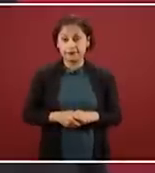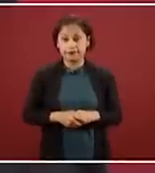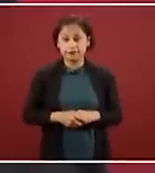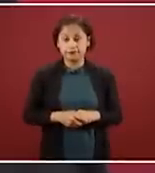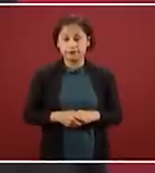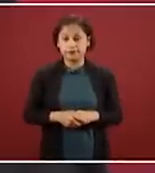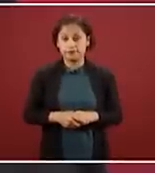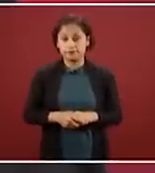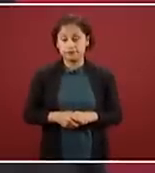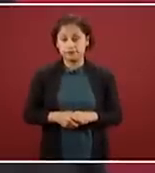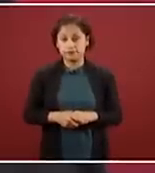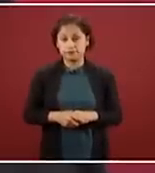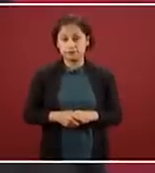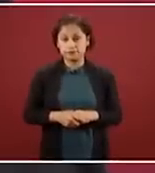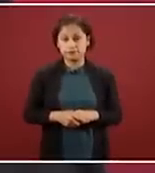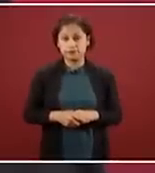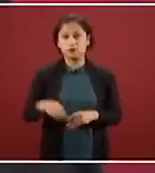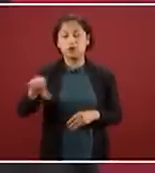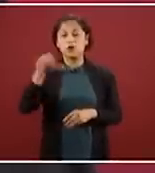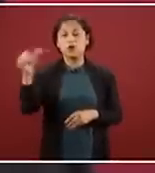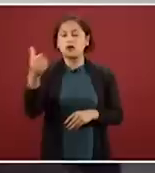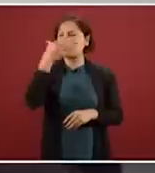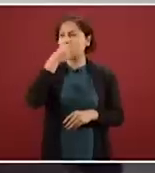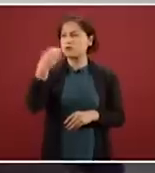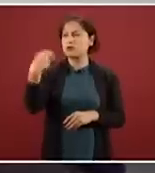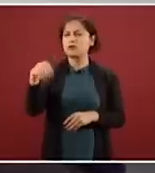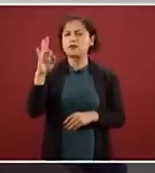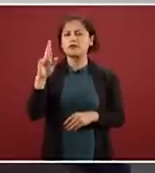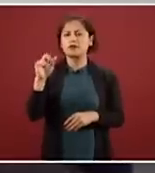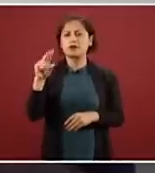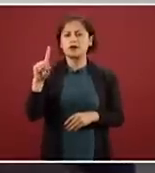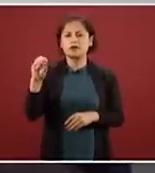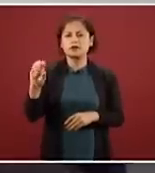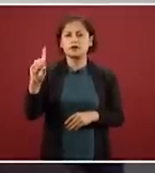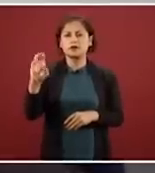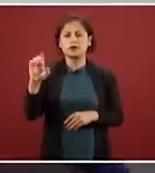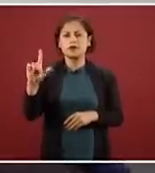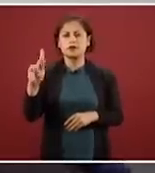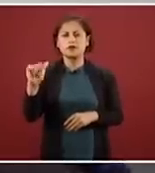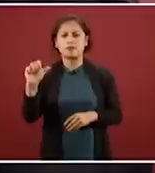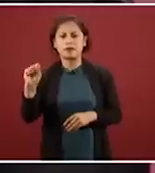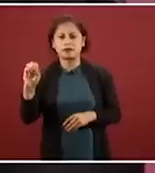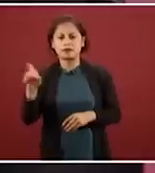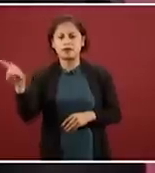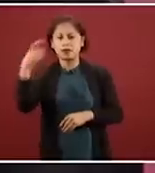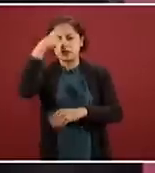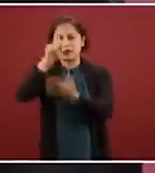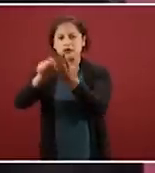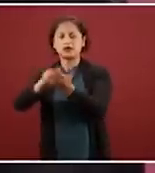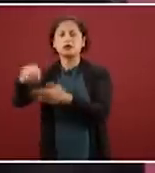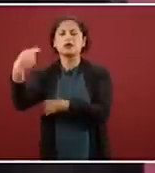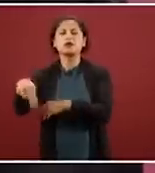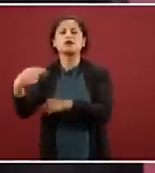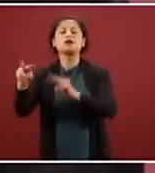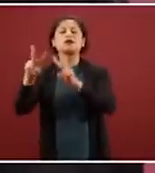el que escribió Fernando del Paso, Noticias del Imperio, es un gran libro, ese lo tiene el